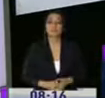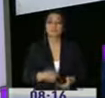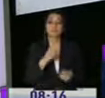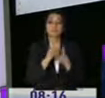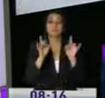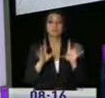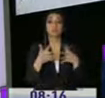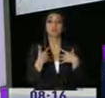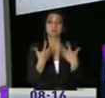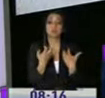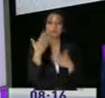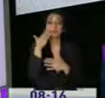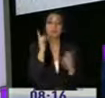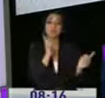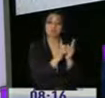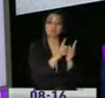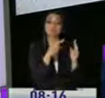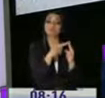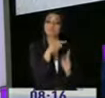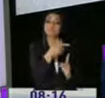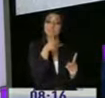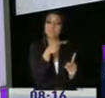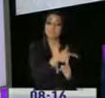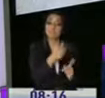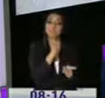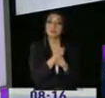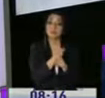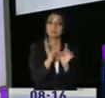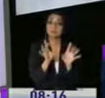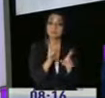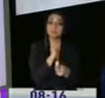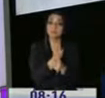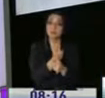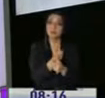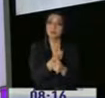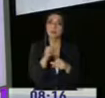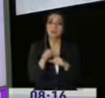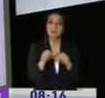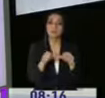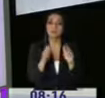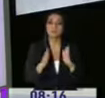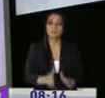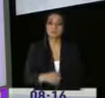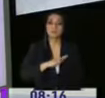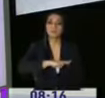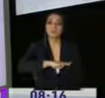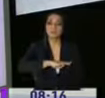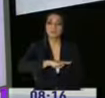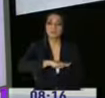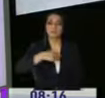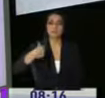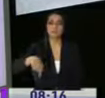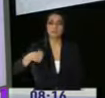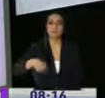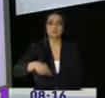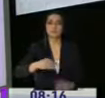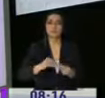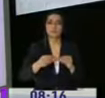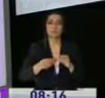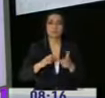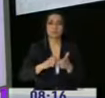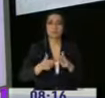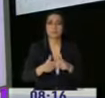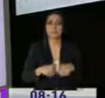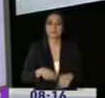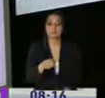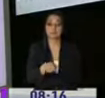queremos saber. Gracias, mi querida Sofi. Y digo la fortuna porque la administración zonal Quitumbe tiene un montón de problemas. Ese es uno